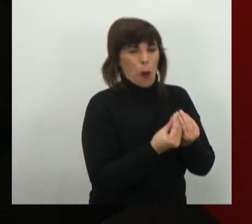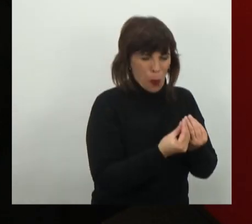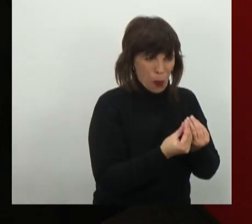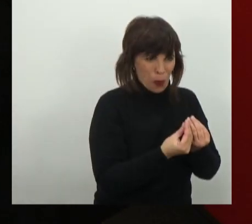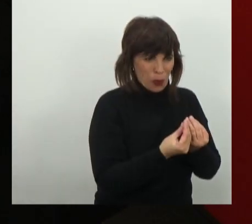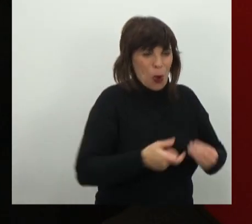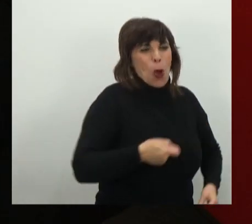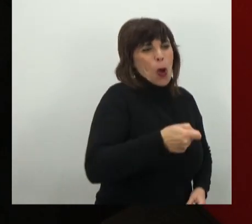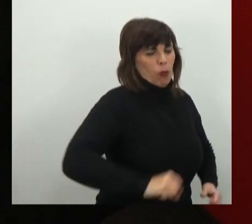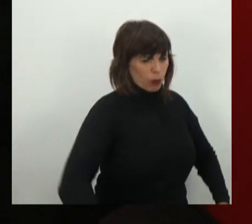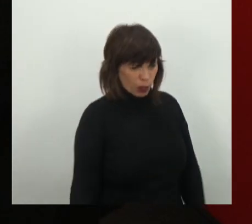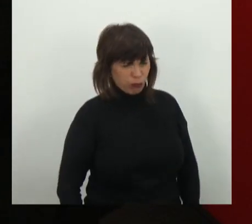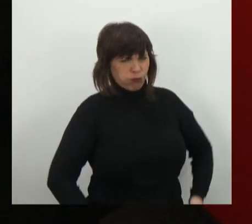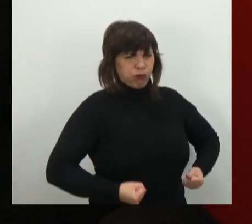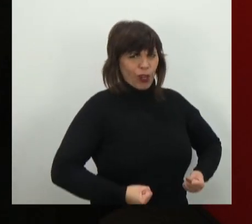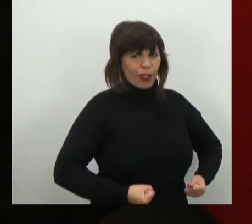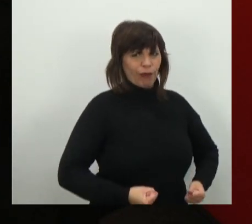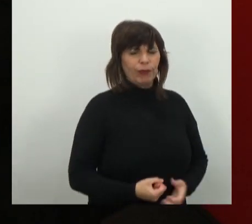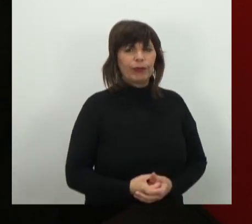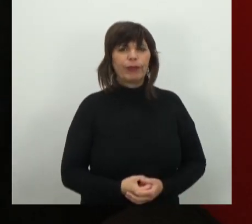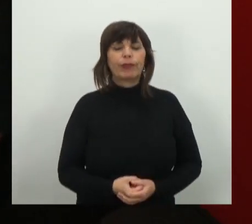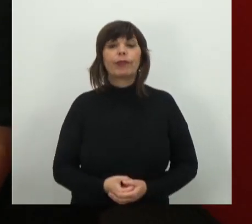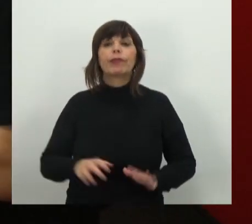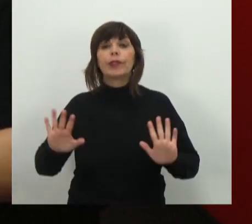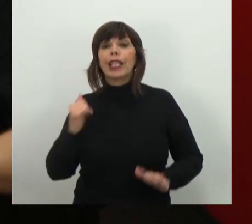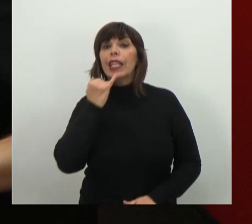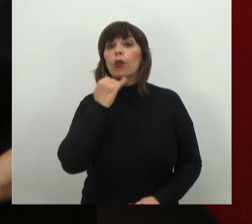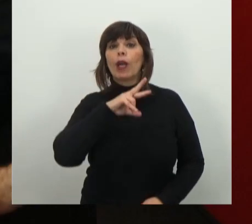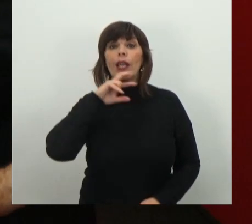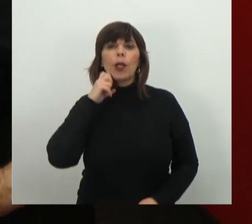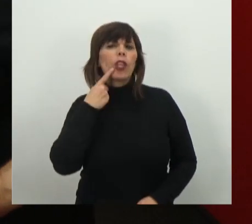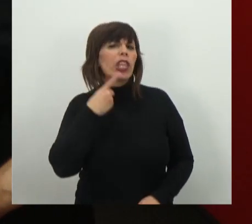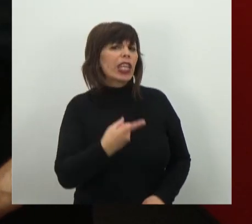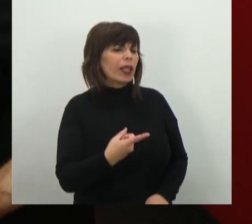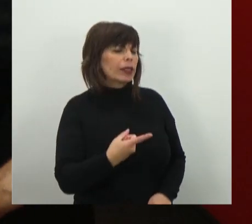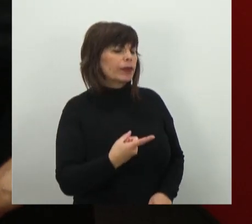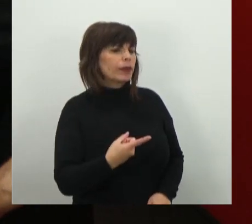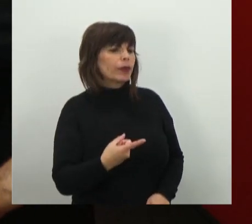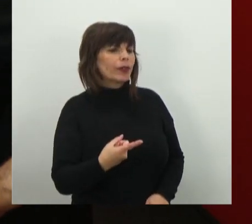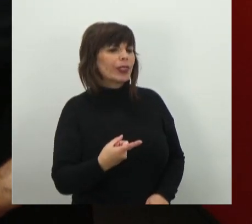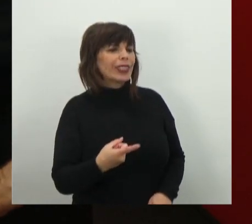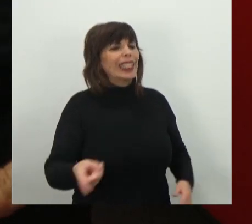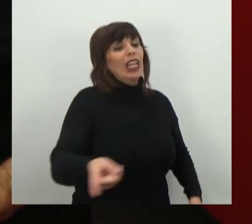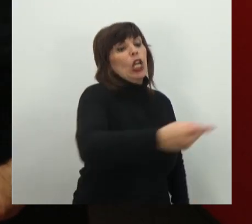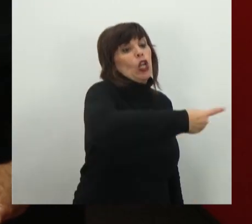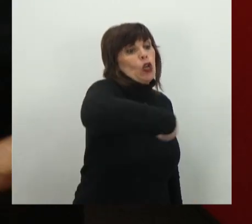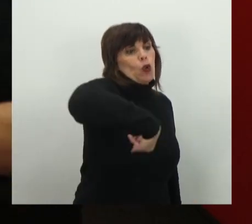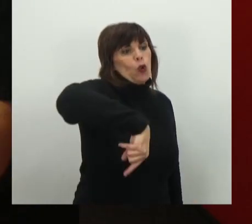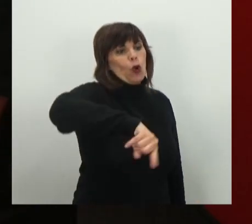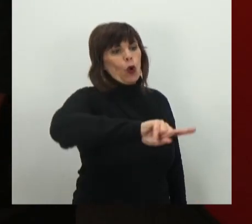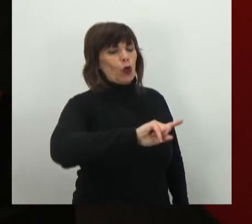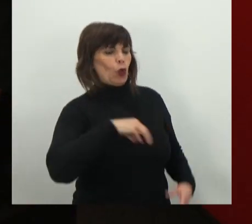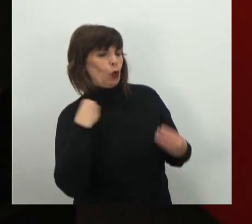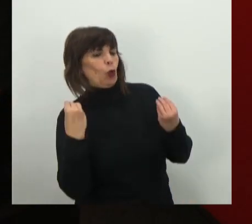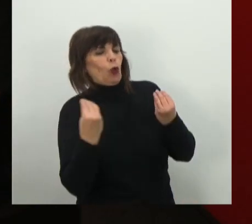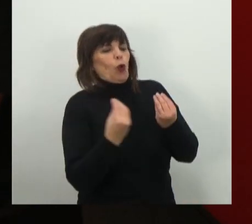es nuestra fuerza, dice la Reina Valera. Pero en hebreo, literalmente dice, es nuestra fortaleza, el